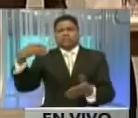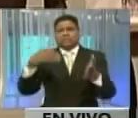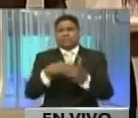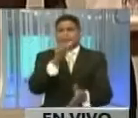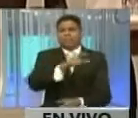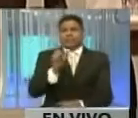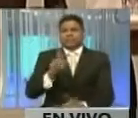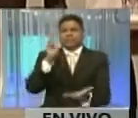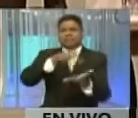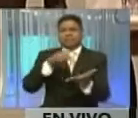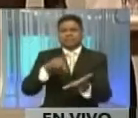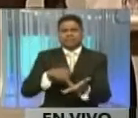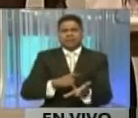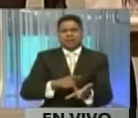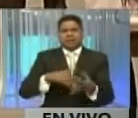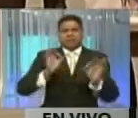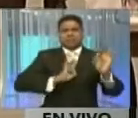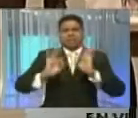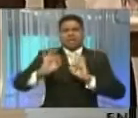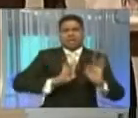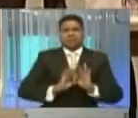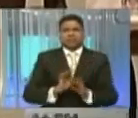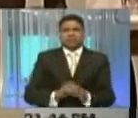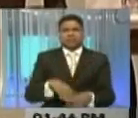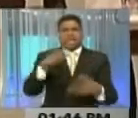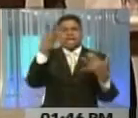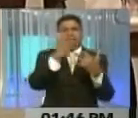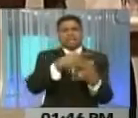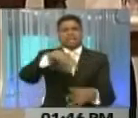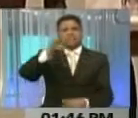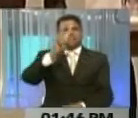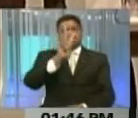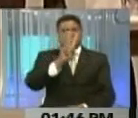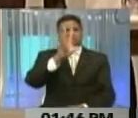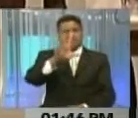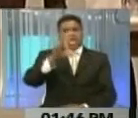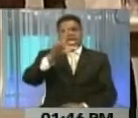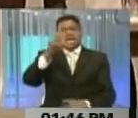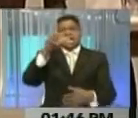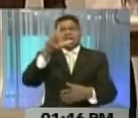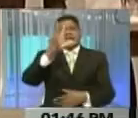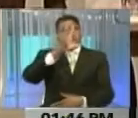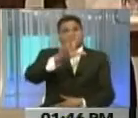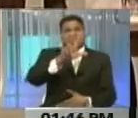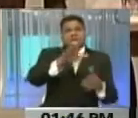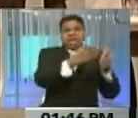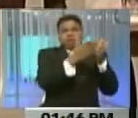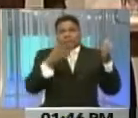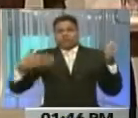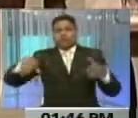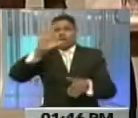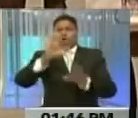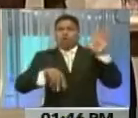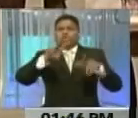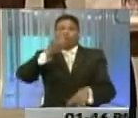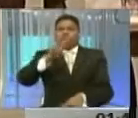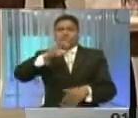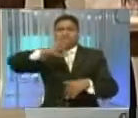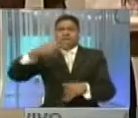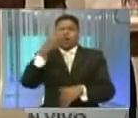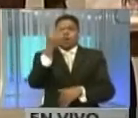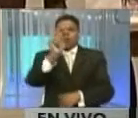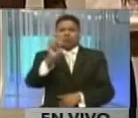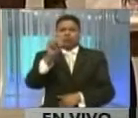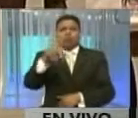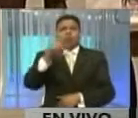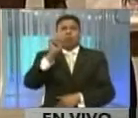Festival de Teatro. Así que entre el 3 y el 12 de junio sube el telón y más de 1.200.000